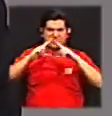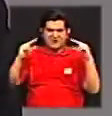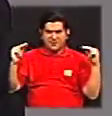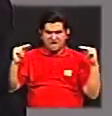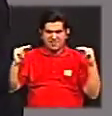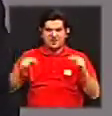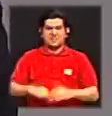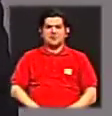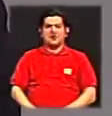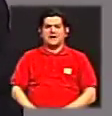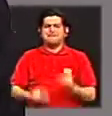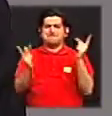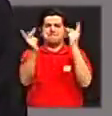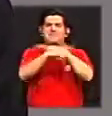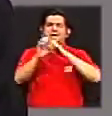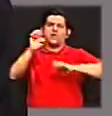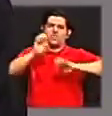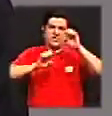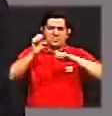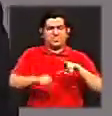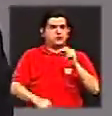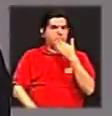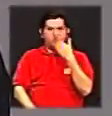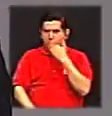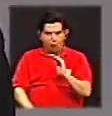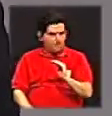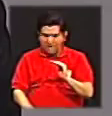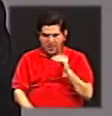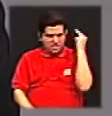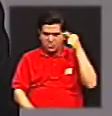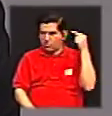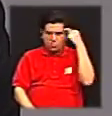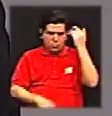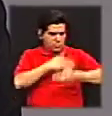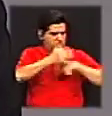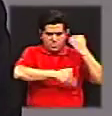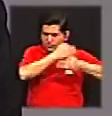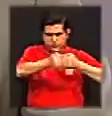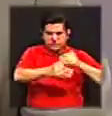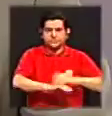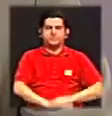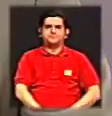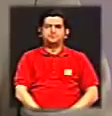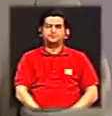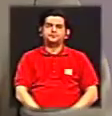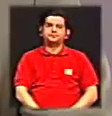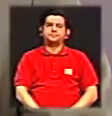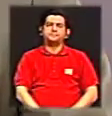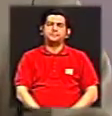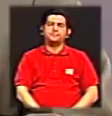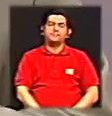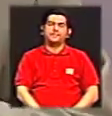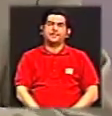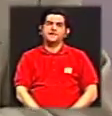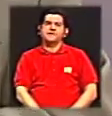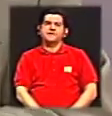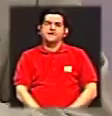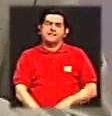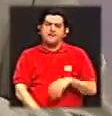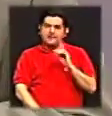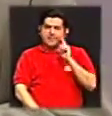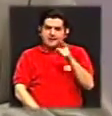peor valorada, no tan mal como la gestión del gobierno. Y En eso